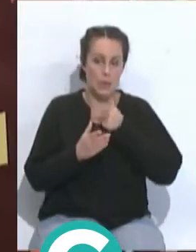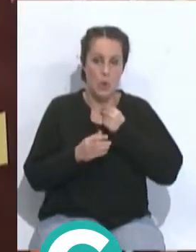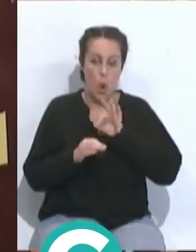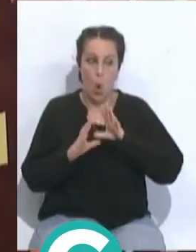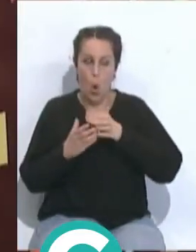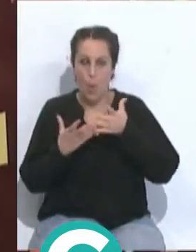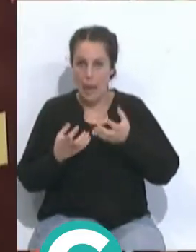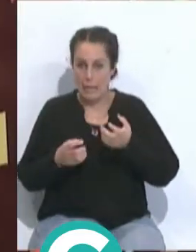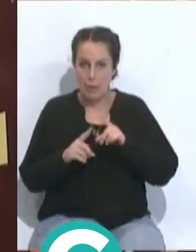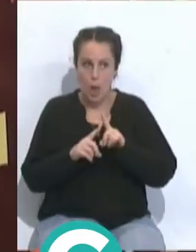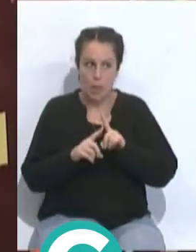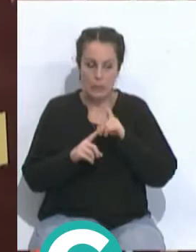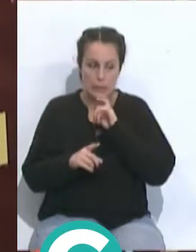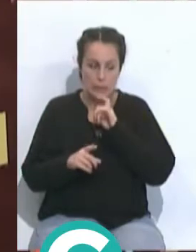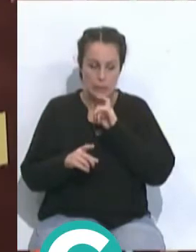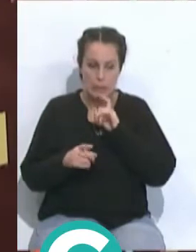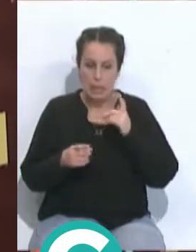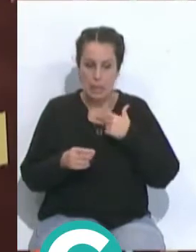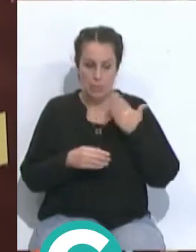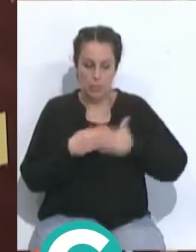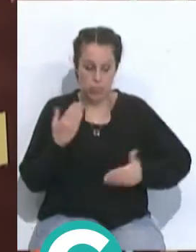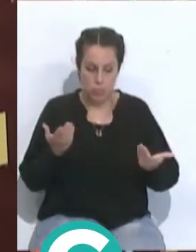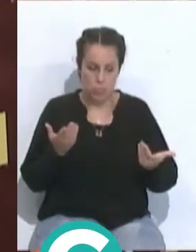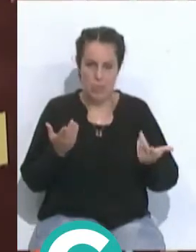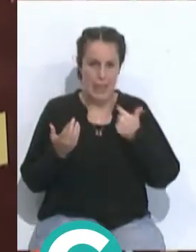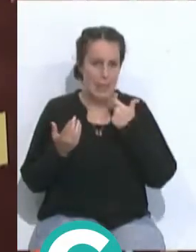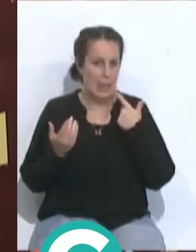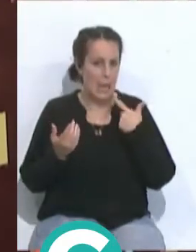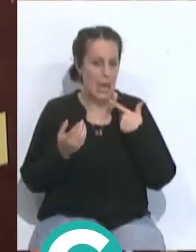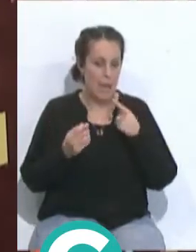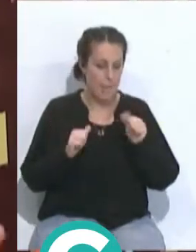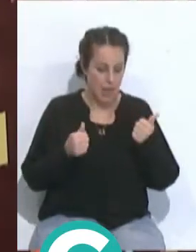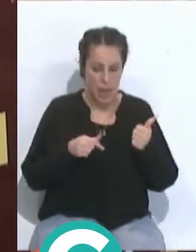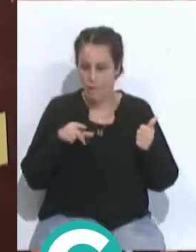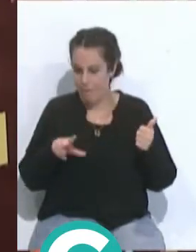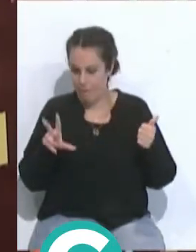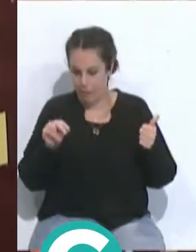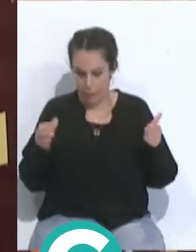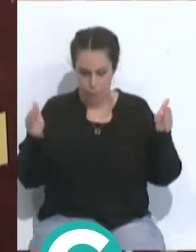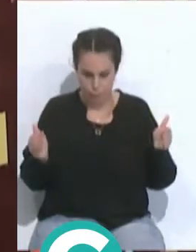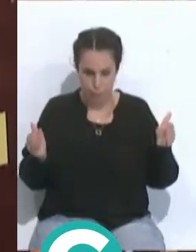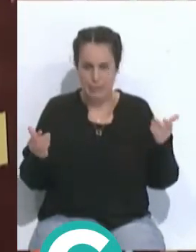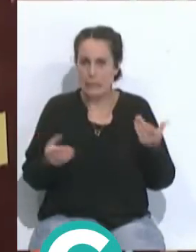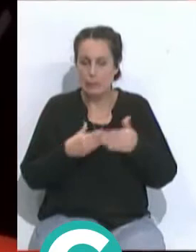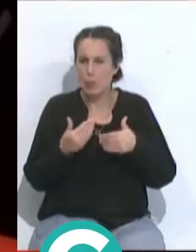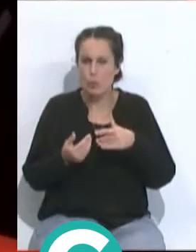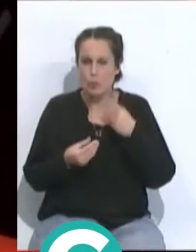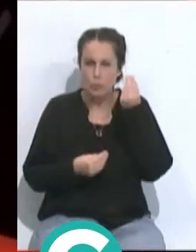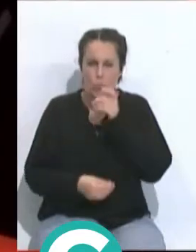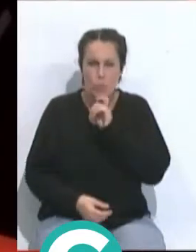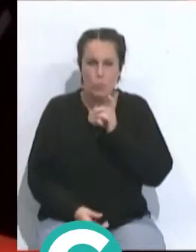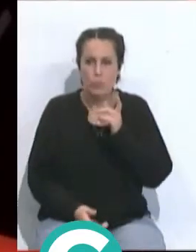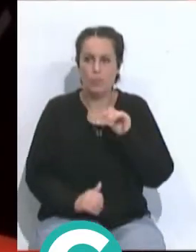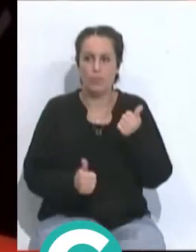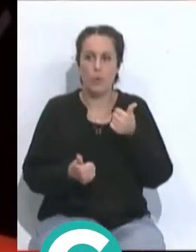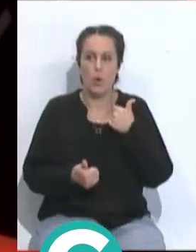que me imagino que sería difícil el acotar y el decir, bueno, pues puedo abarcar desde aquí hasta aquí. No sé cómo te lo planteas ese proceso, Cristina. Al